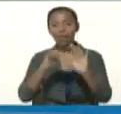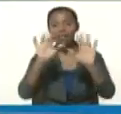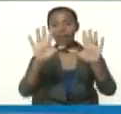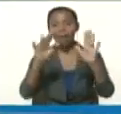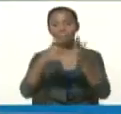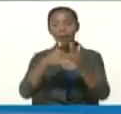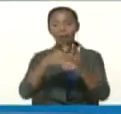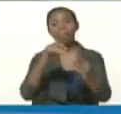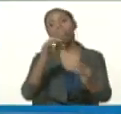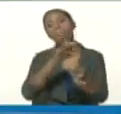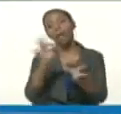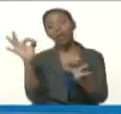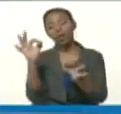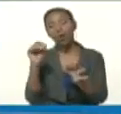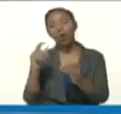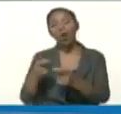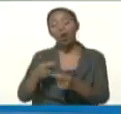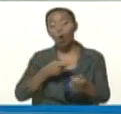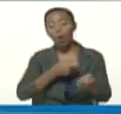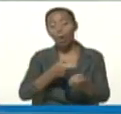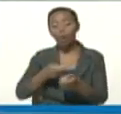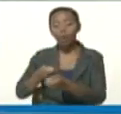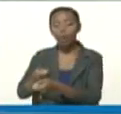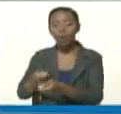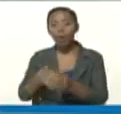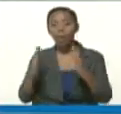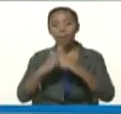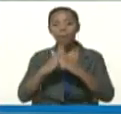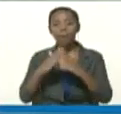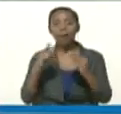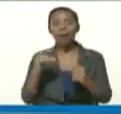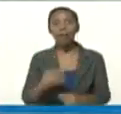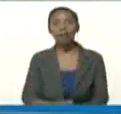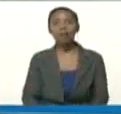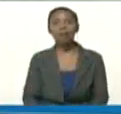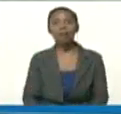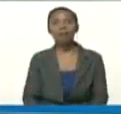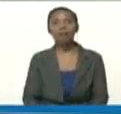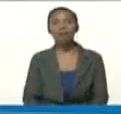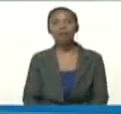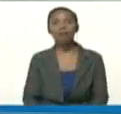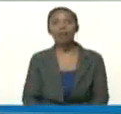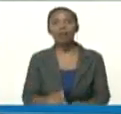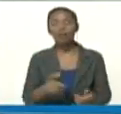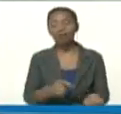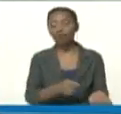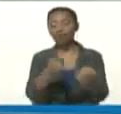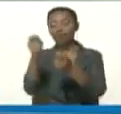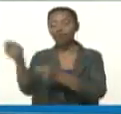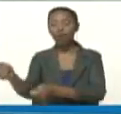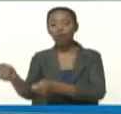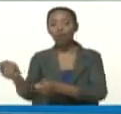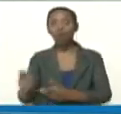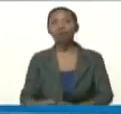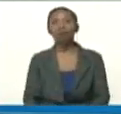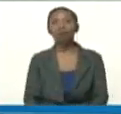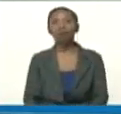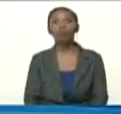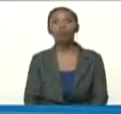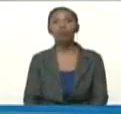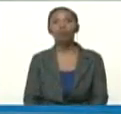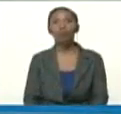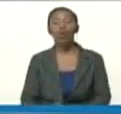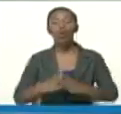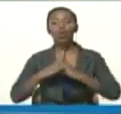productos del hogar, limpio hogar. Correcto, vicepresidenta, proceda, por favor. ¿Ellos van a pagar el crédito en petro? Claro, todos